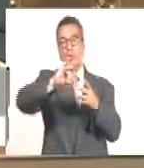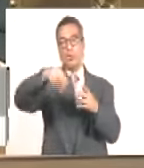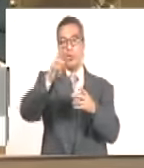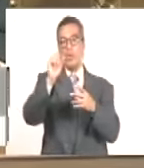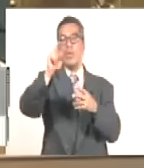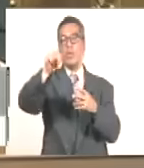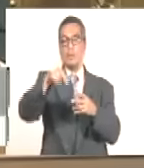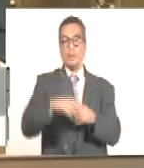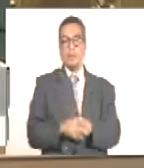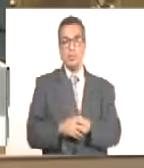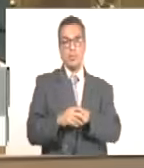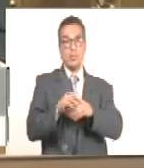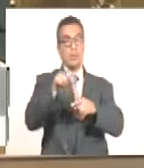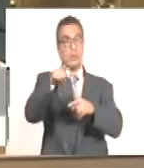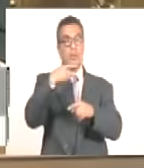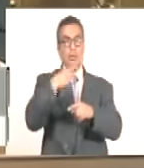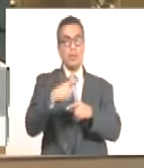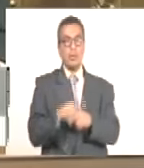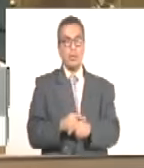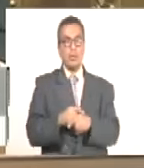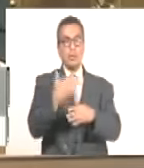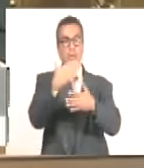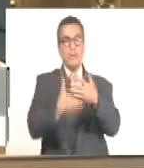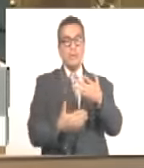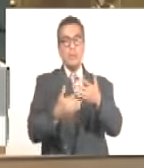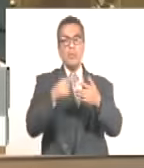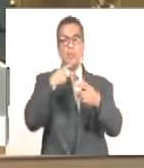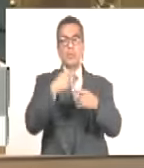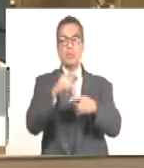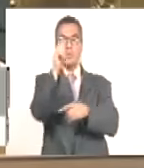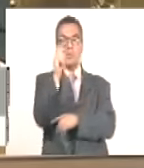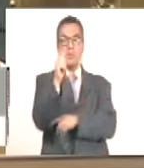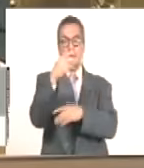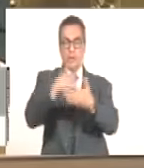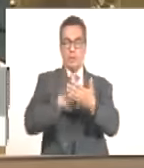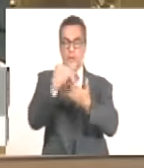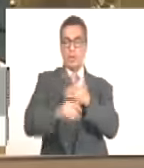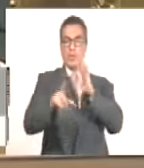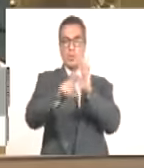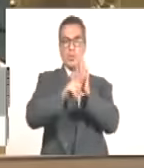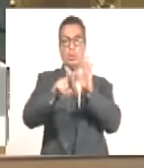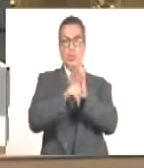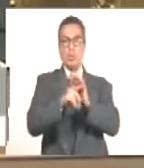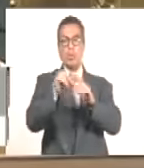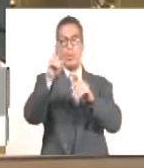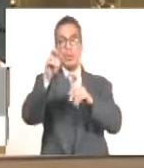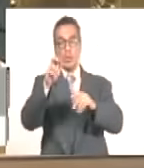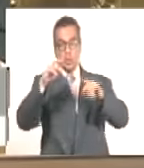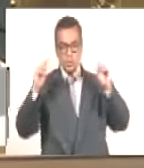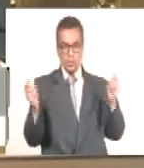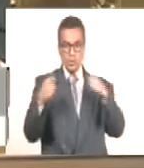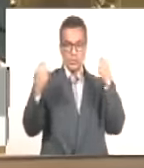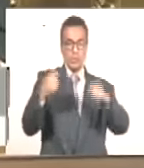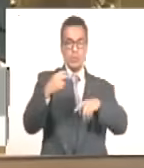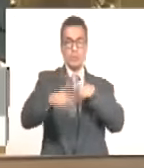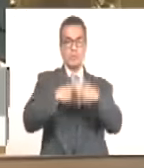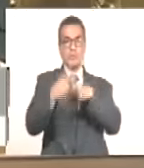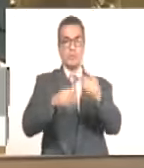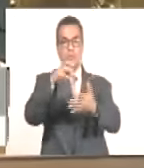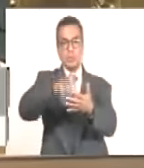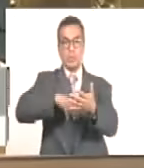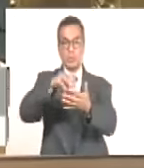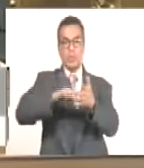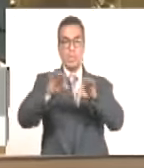Primera, mediante la cual remitieron por iniciativa parlamentaria el proyecto de ley para la innovación, promoción y desarrollo de la